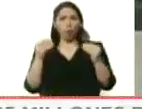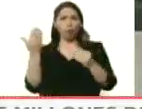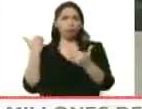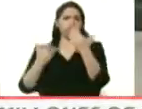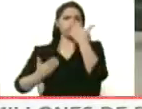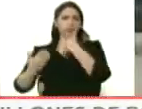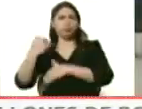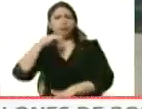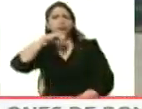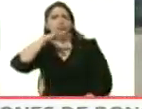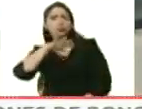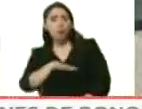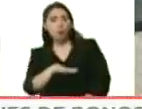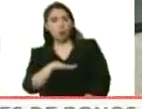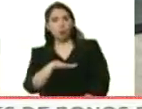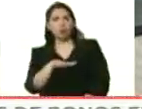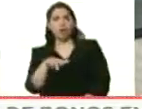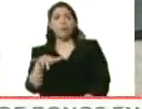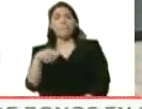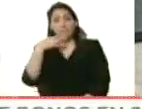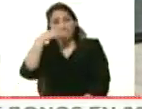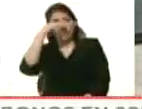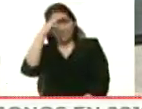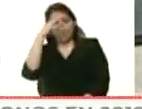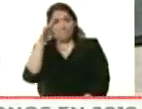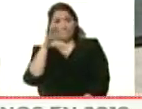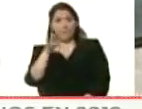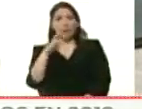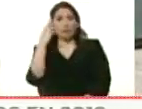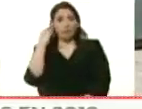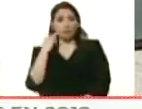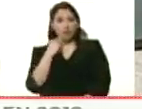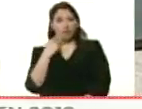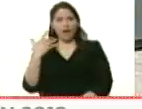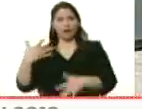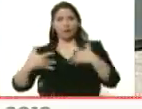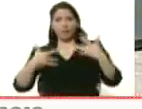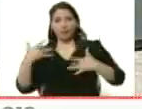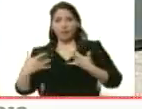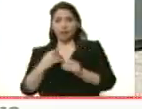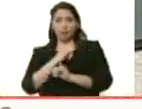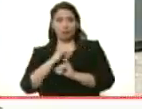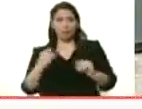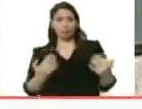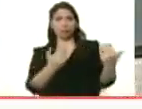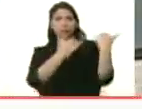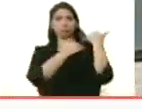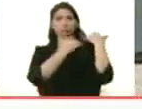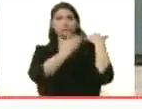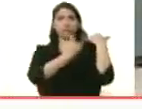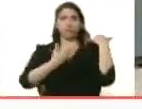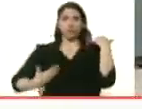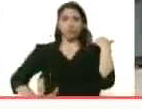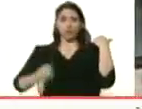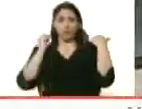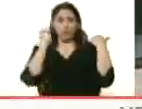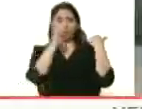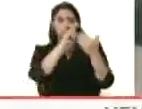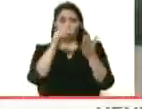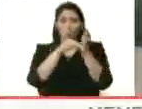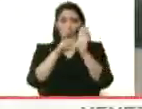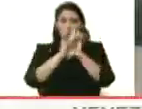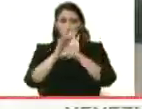gesta histórica del padre de la patria, Simón Bolívar. Un acto que será presidido por el presidente de la Asamblea